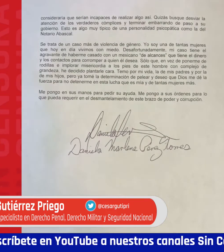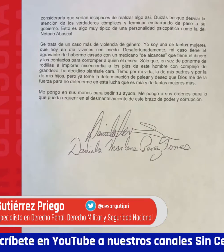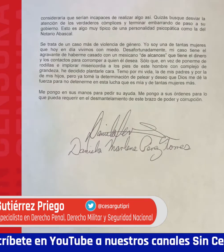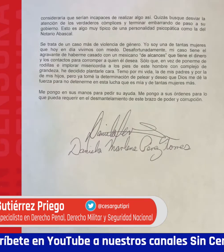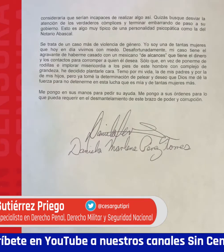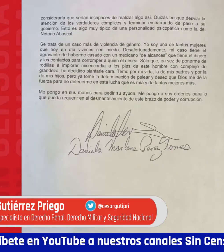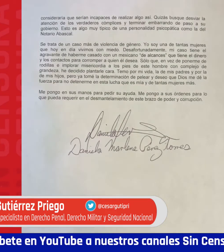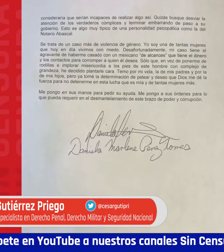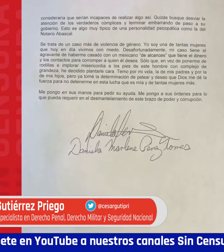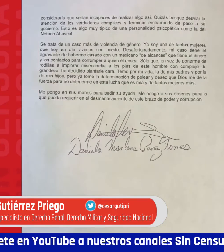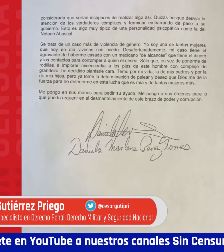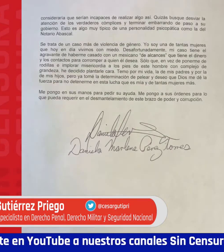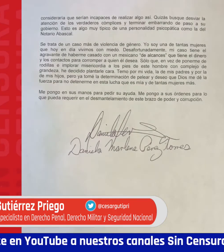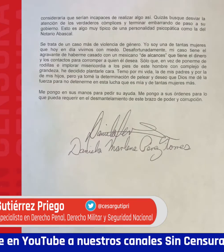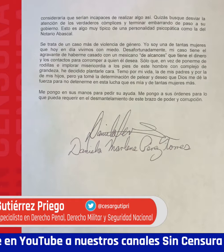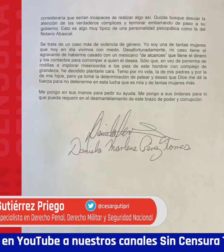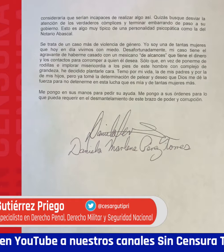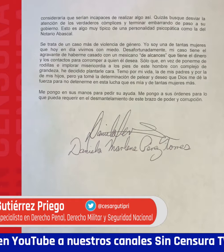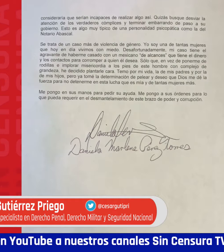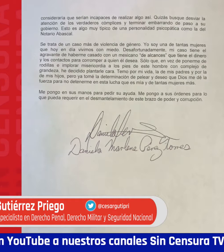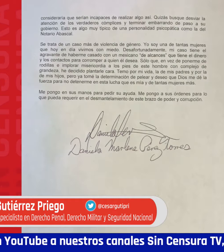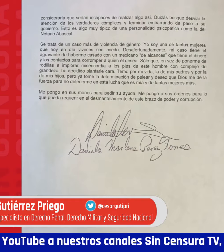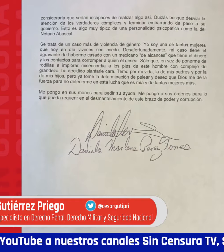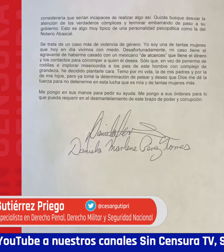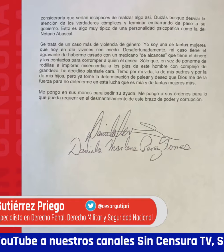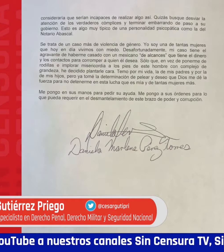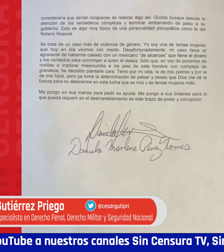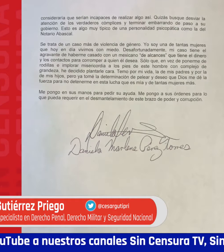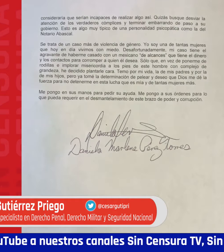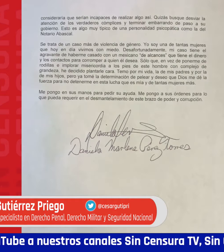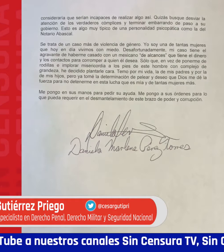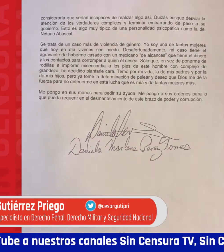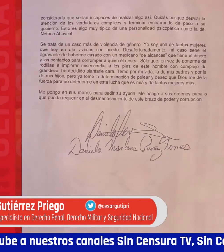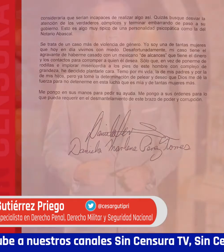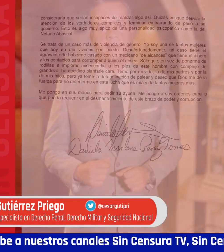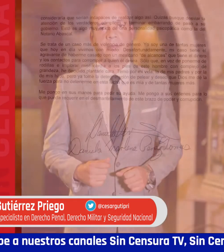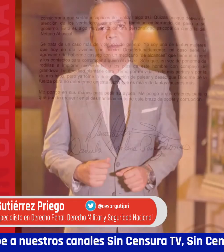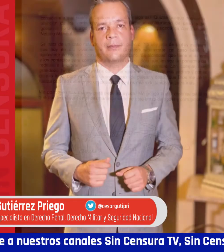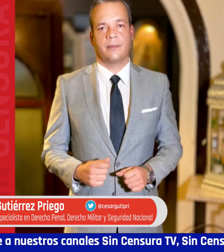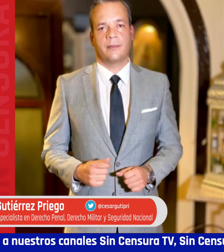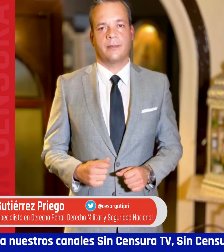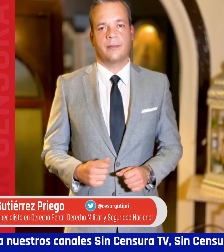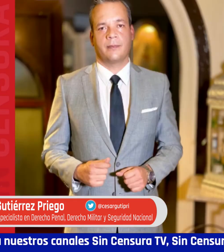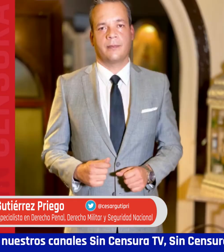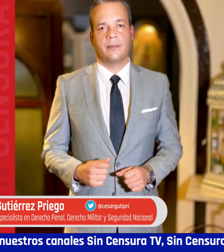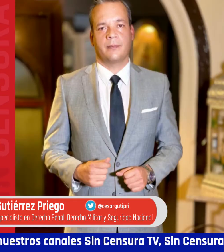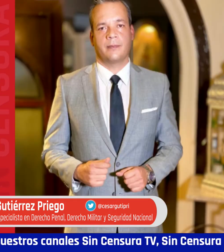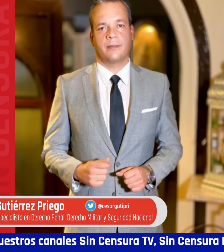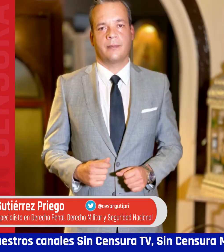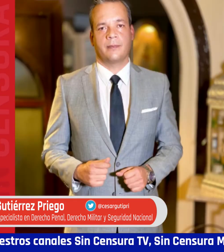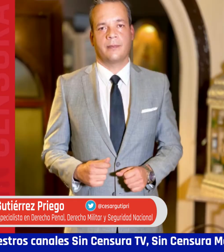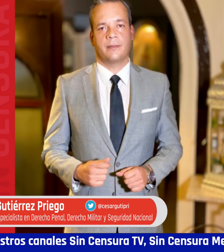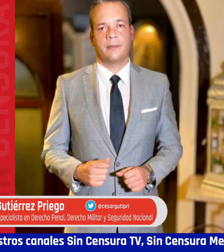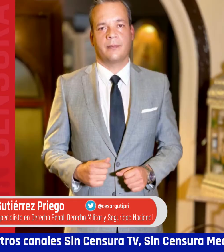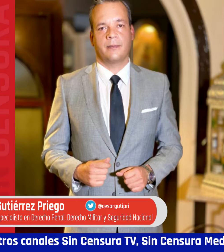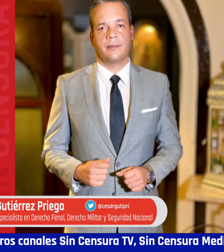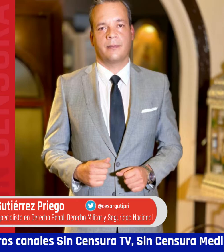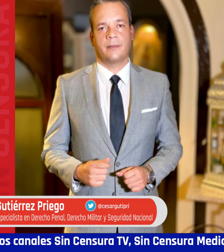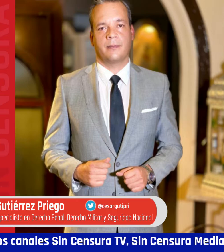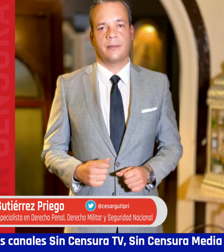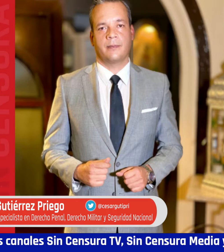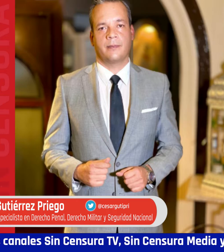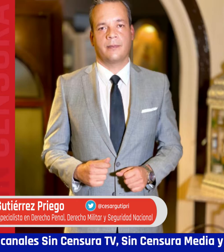nombre. Por supuesto que lo negaron, pero pues sí fue el decir, salgan ustedes a por lo menos limpiar su nombre y a